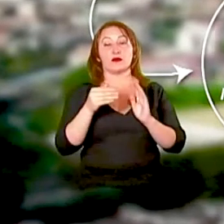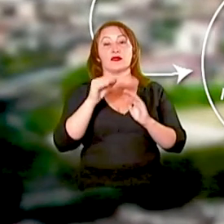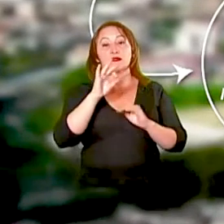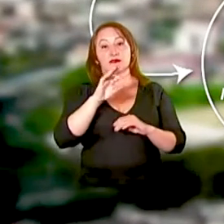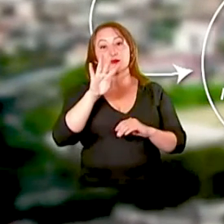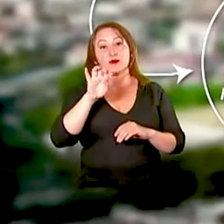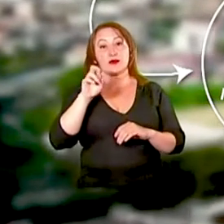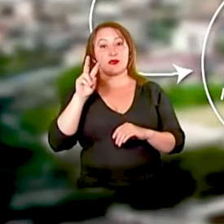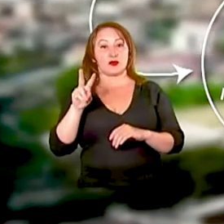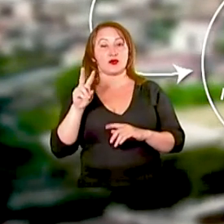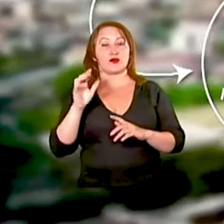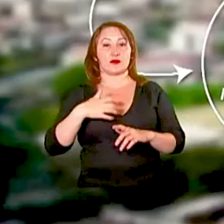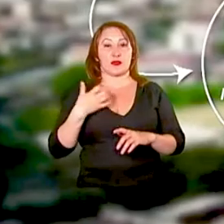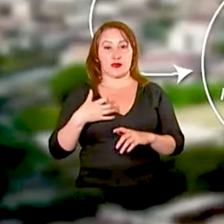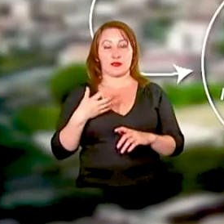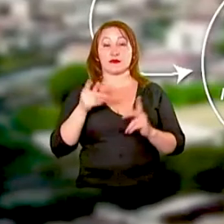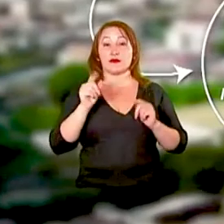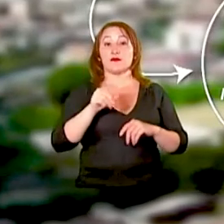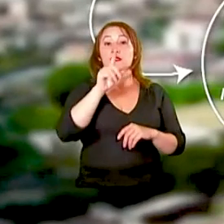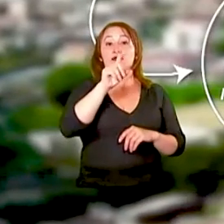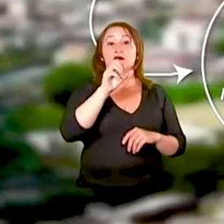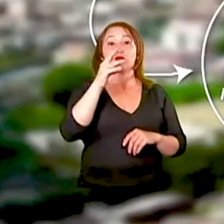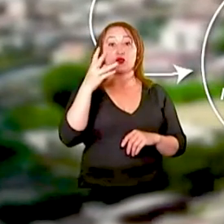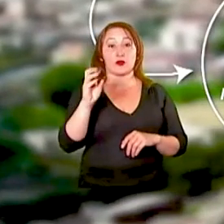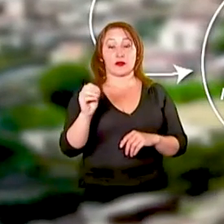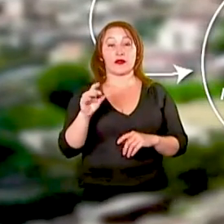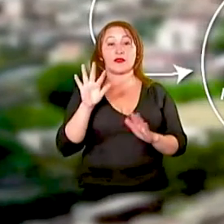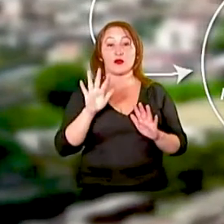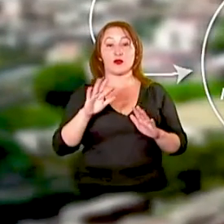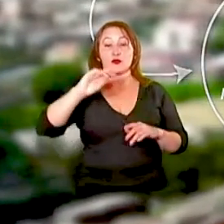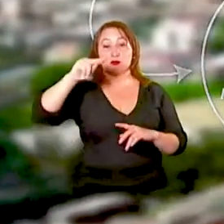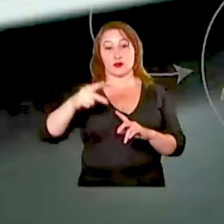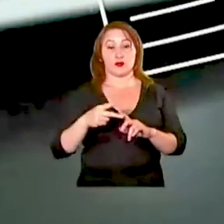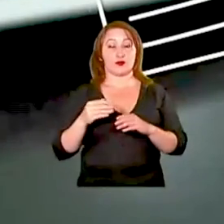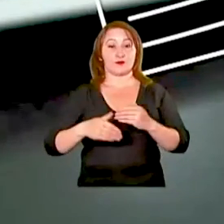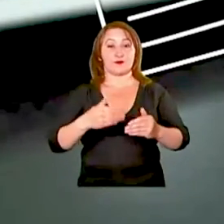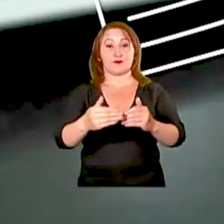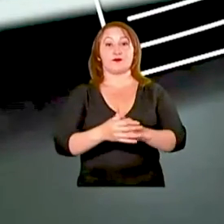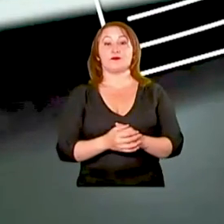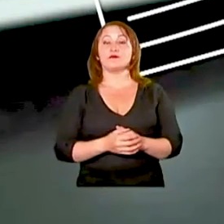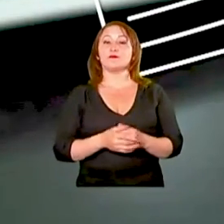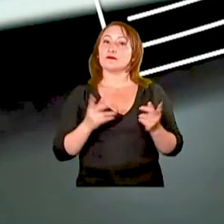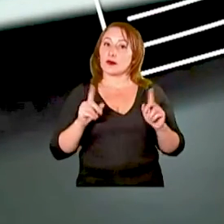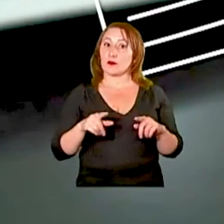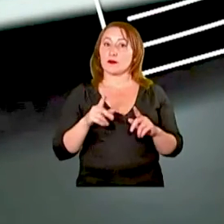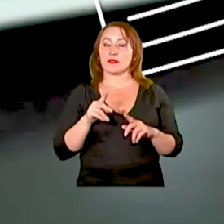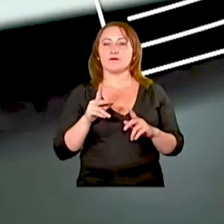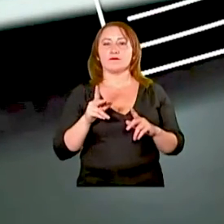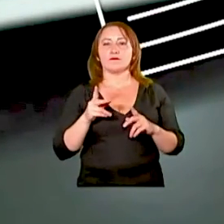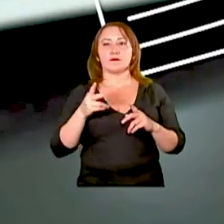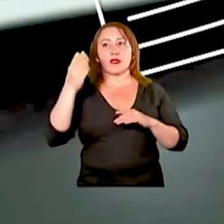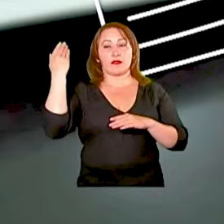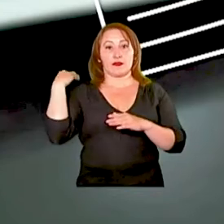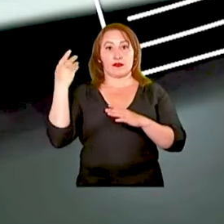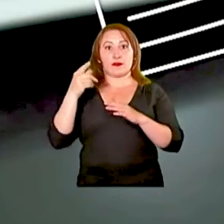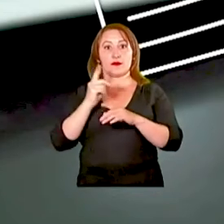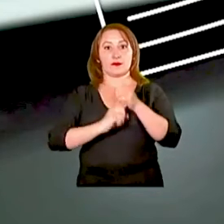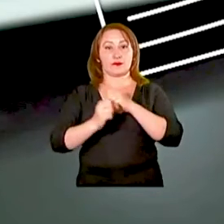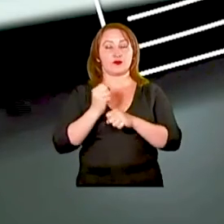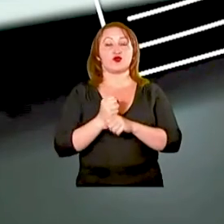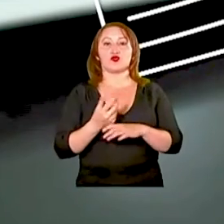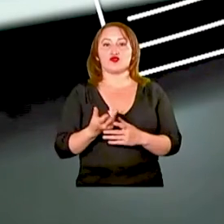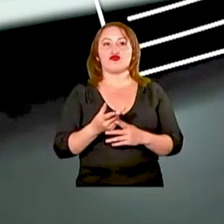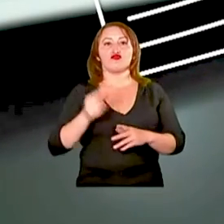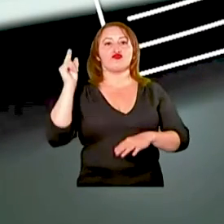52.392 quejas y profirió 640 autos de segunda instancia. De igual forma, durante la anterior anualidad